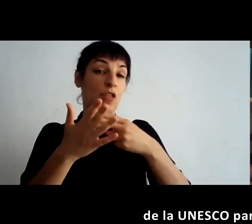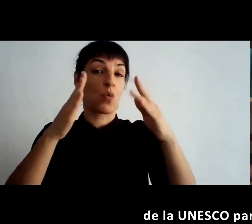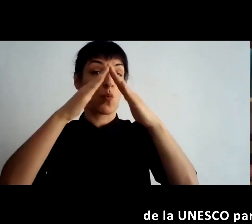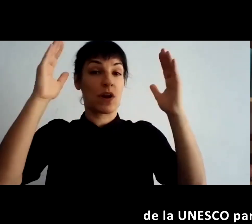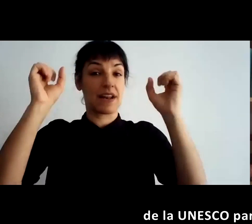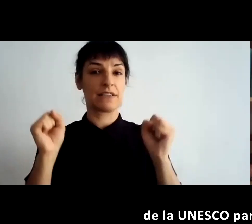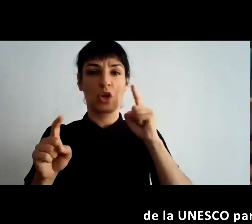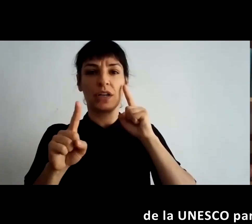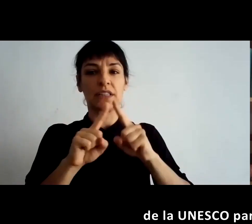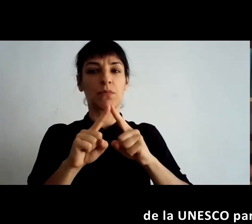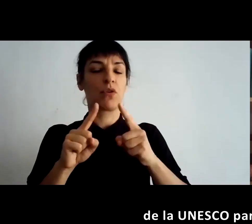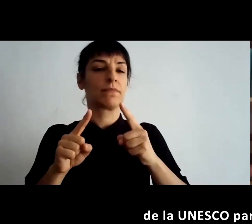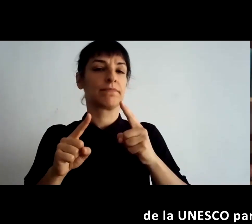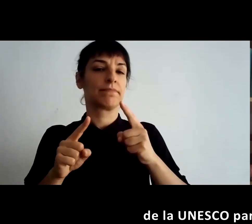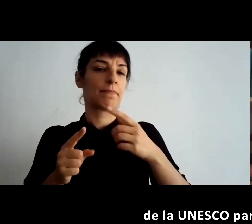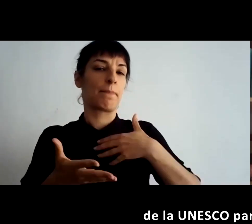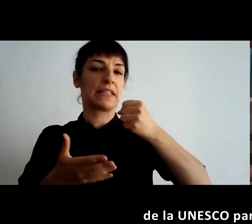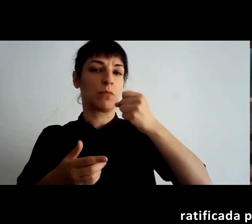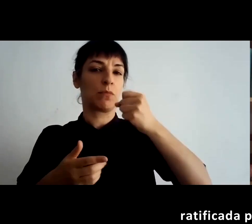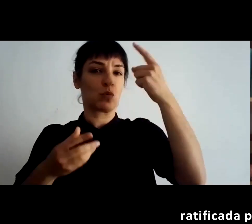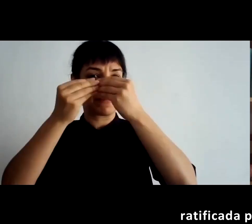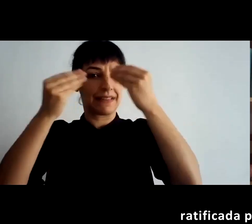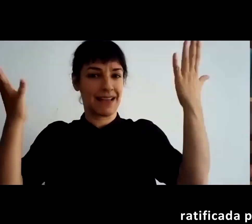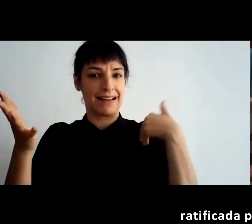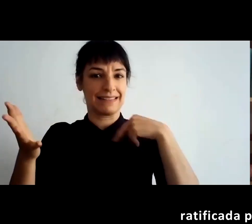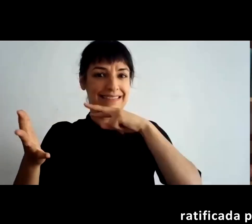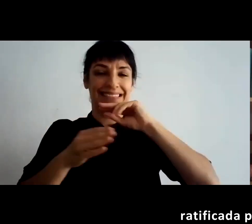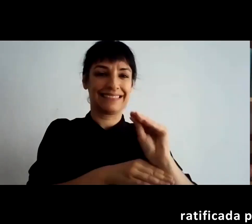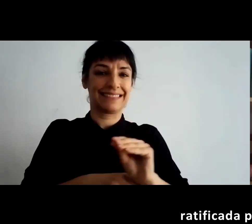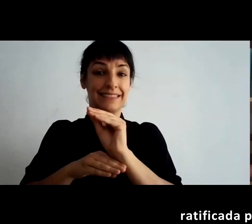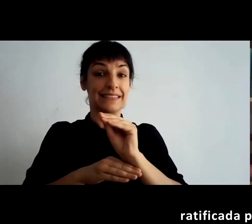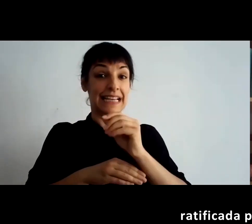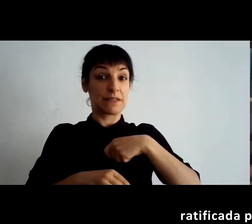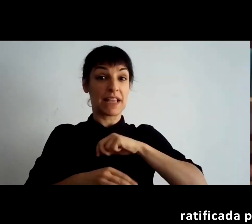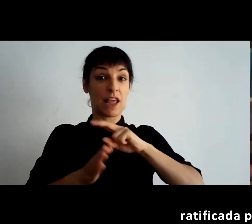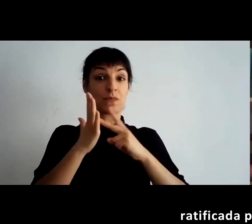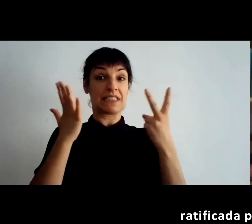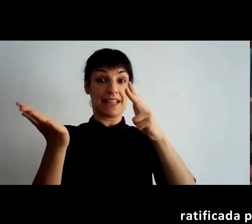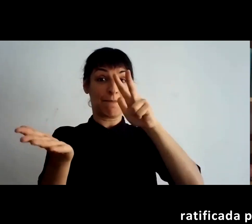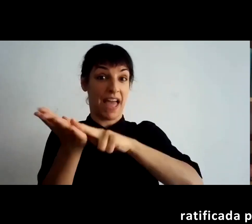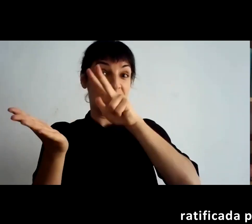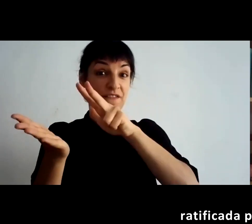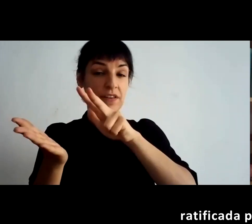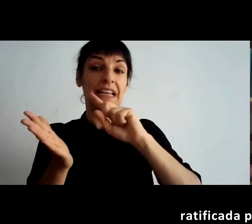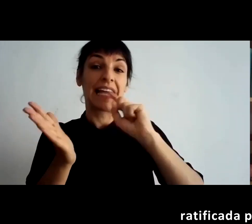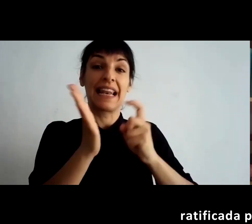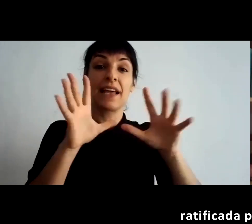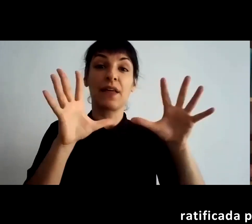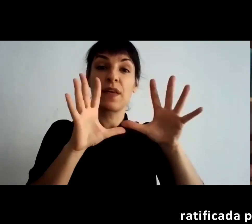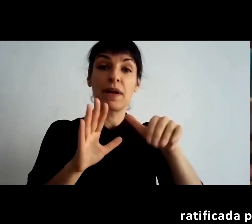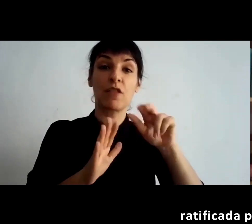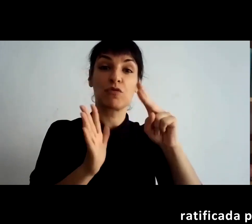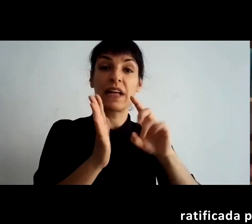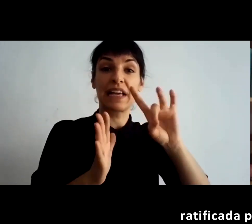y Patrimonio Cultural Inmaterial, ratificada por nuestro país en 2007, y la Ley 10/2015